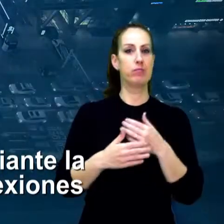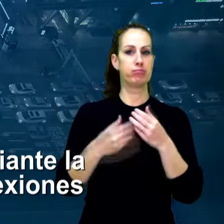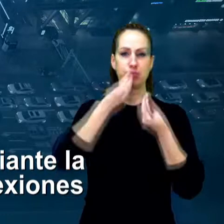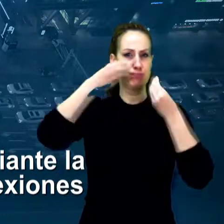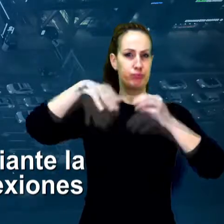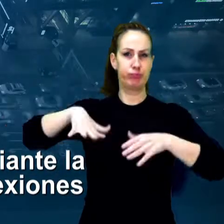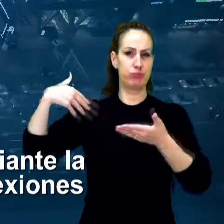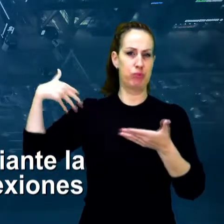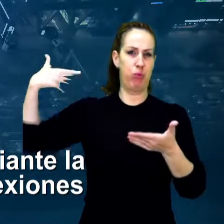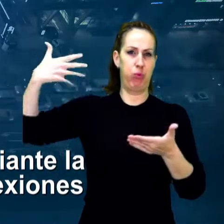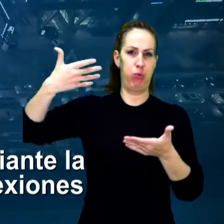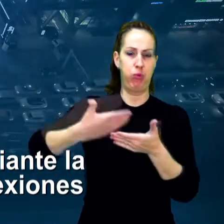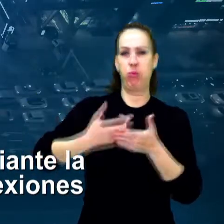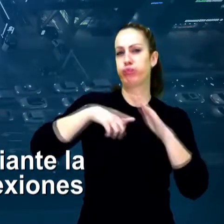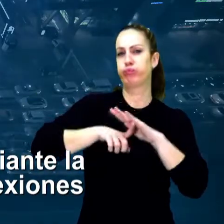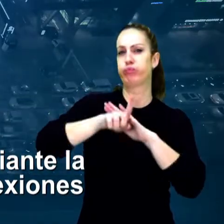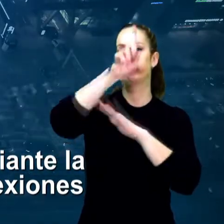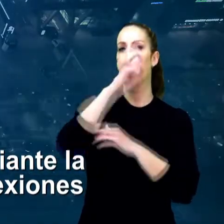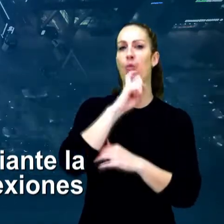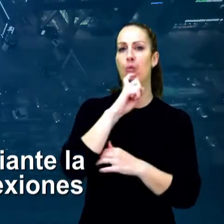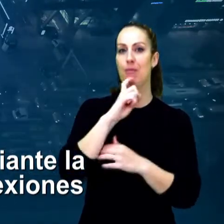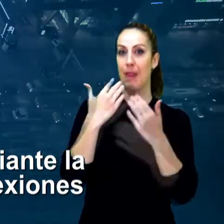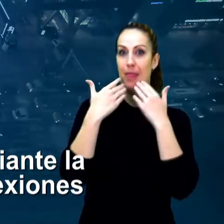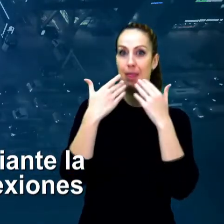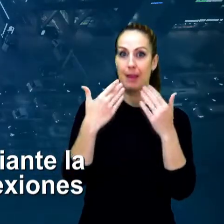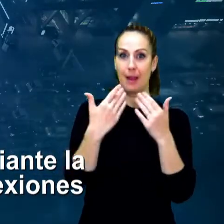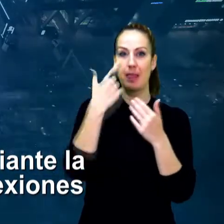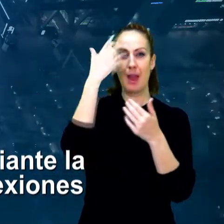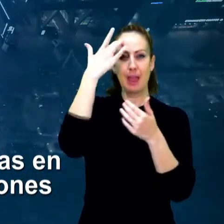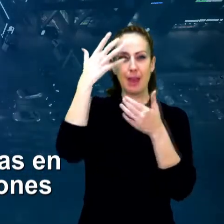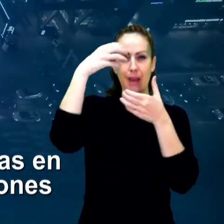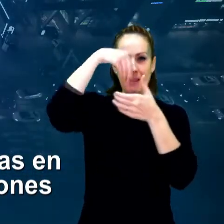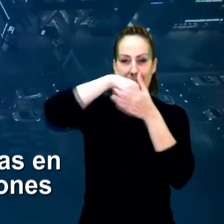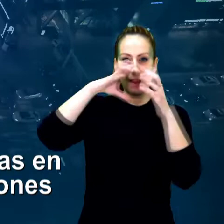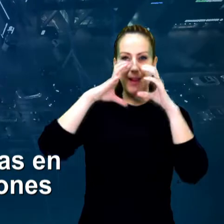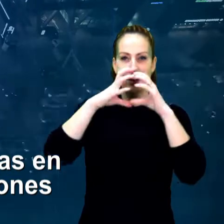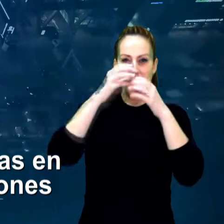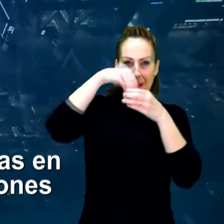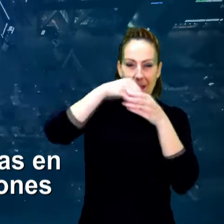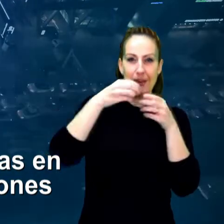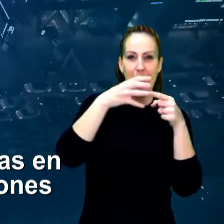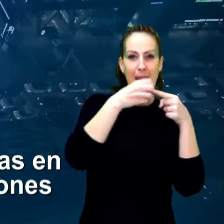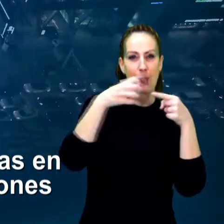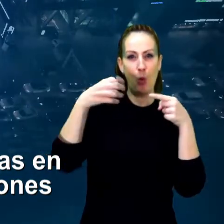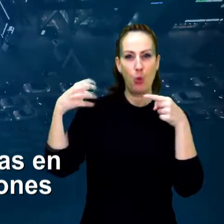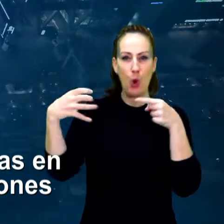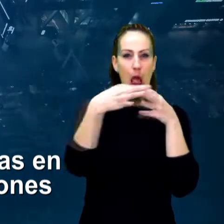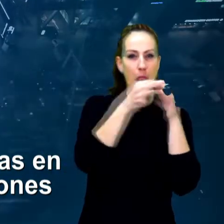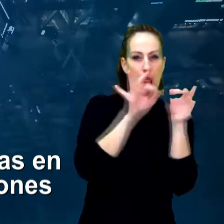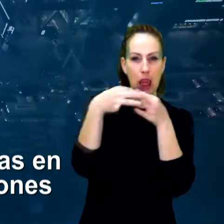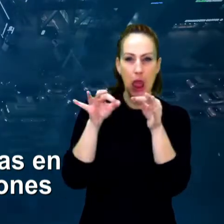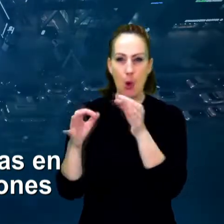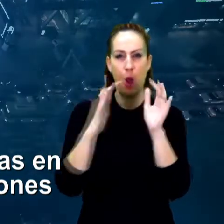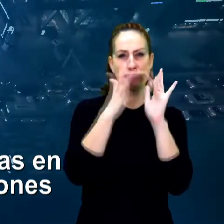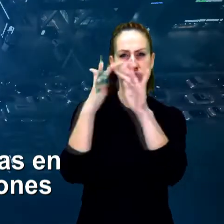historia de la humanidad se han desarrollado mediante la interrelación de miles de millones de conexiones de neuronas y células